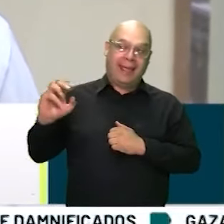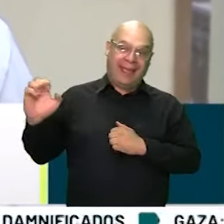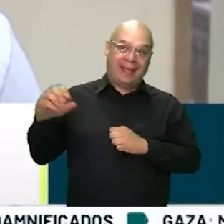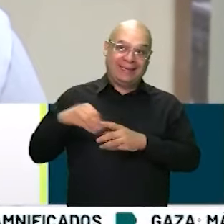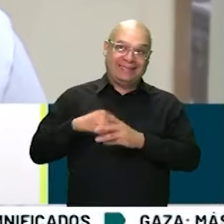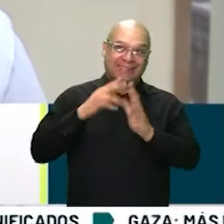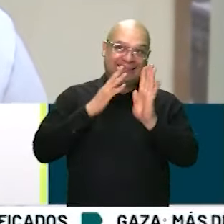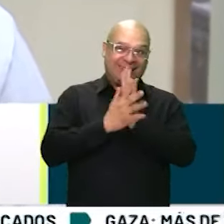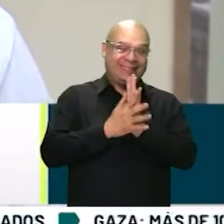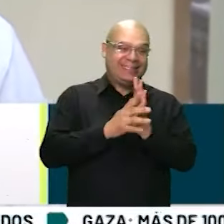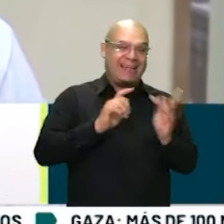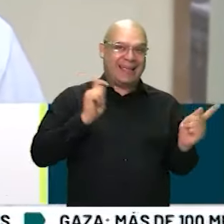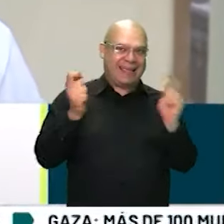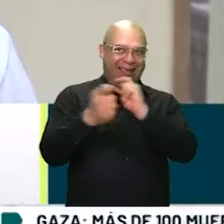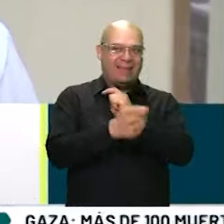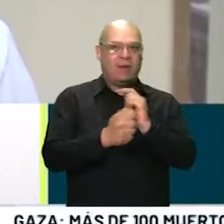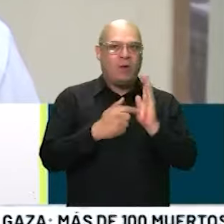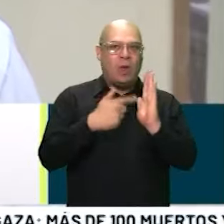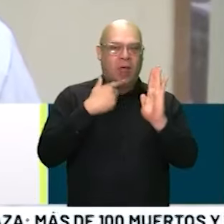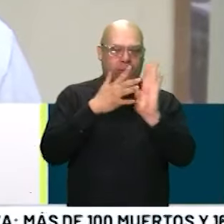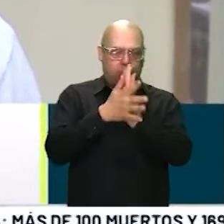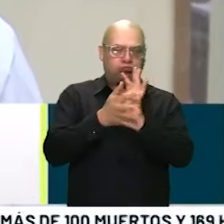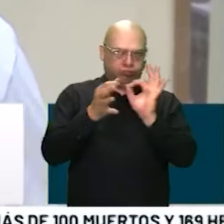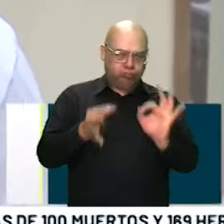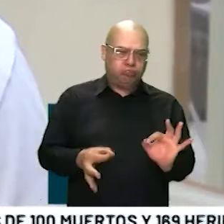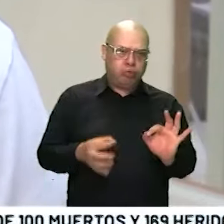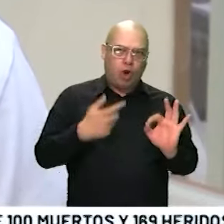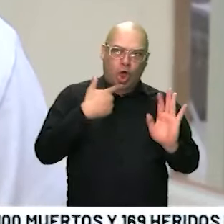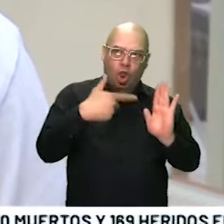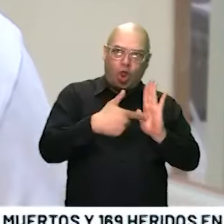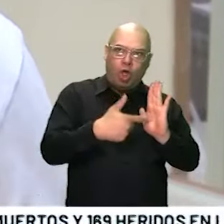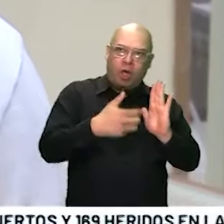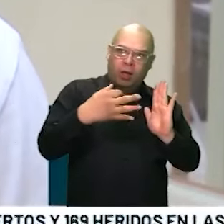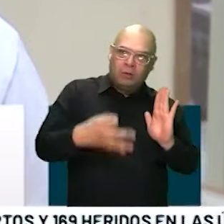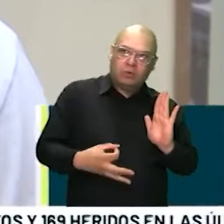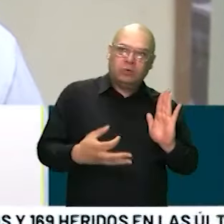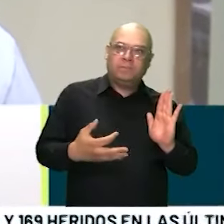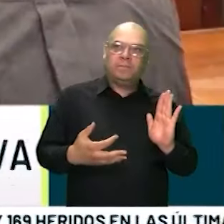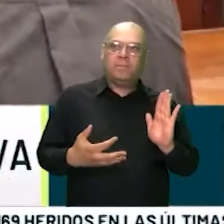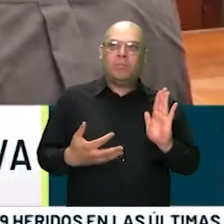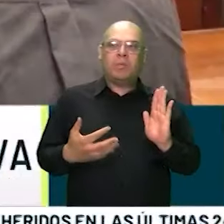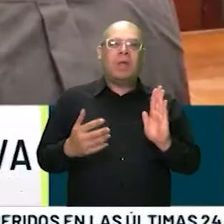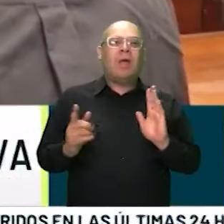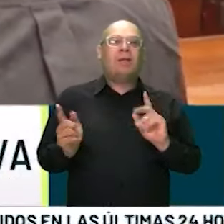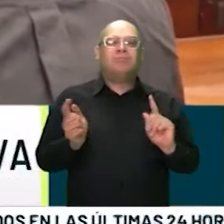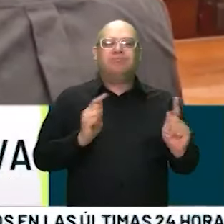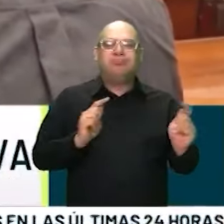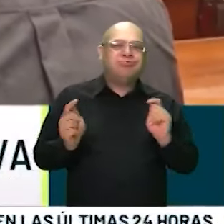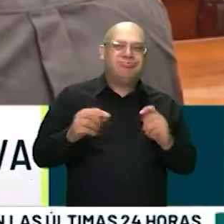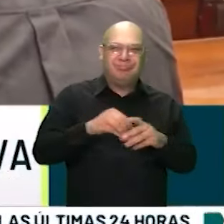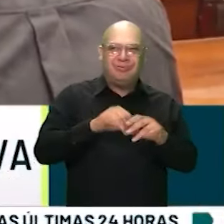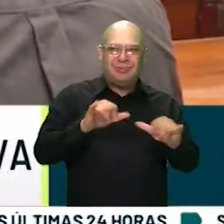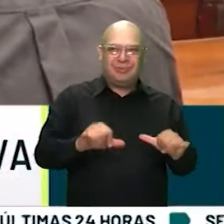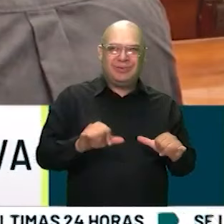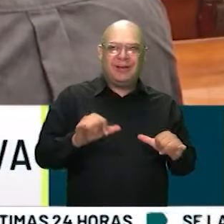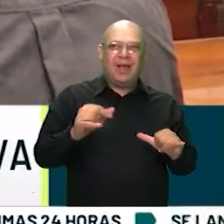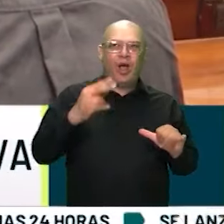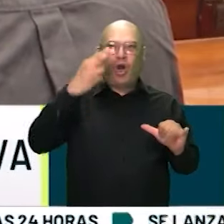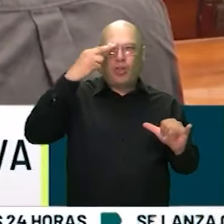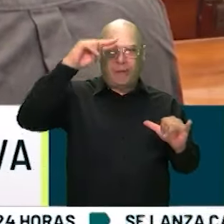lectura que previamente judicial existe y como hay una suerte digamos de conflicto evidentemente de interpretaciones judiciales una